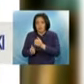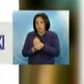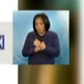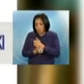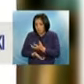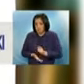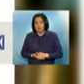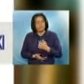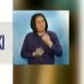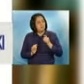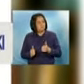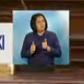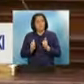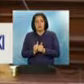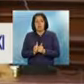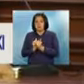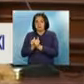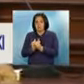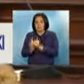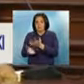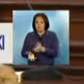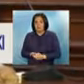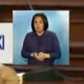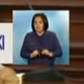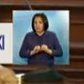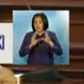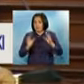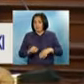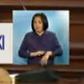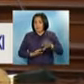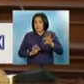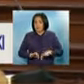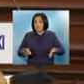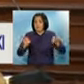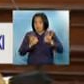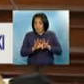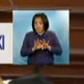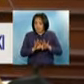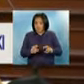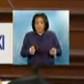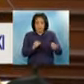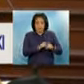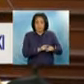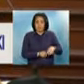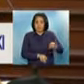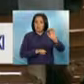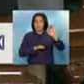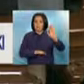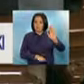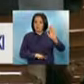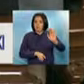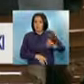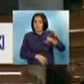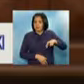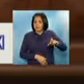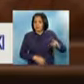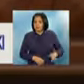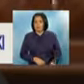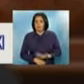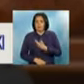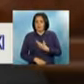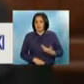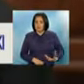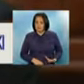por ser una gran compañera. El día más importante de la pareja coincidió con la juramentación de PPK como presidente del